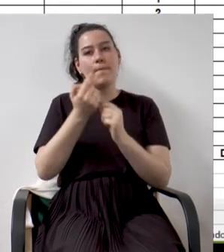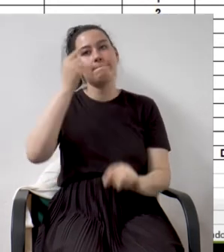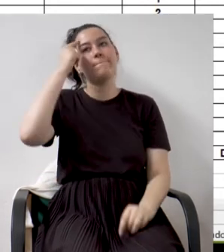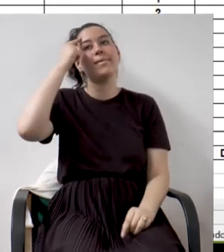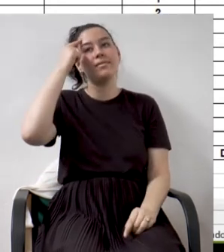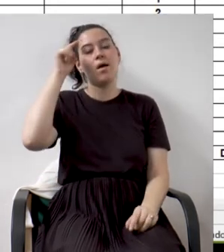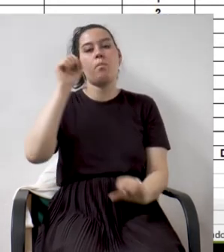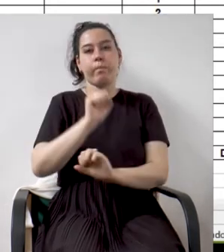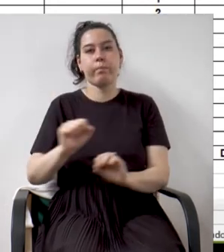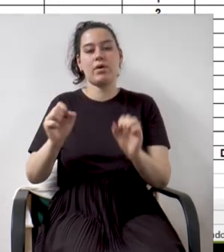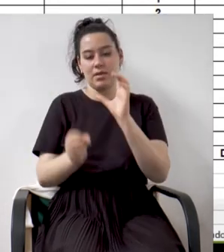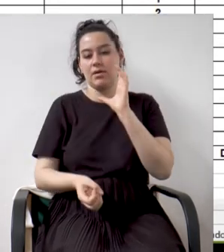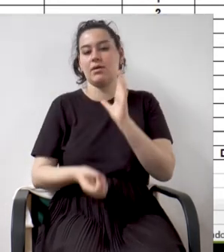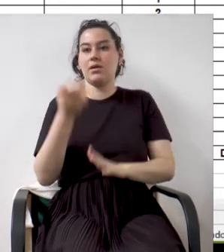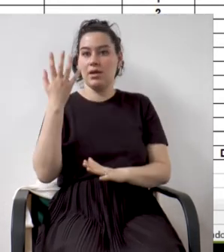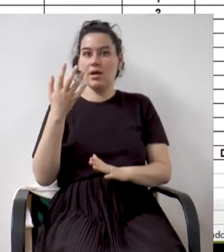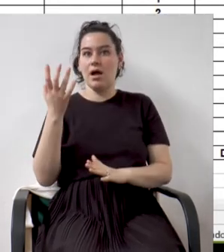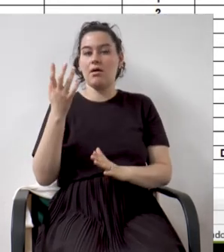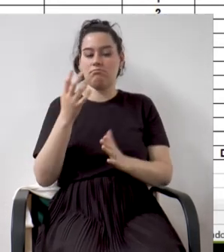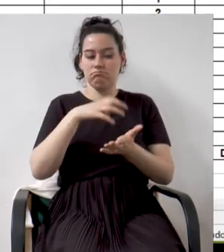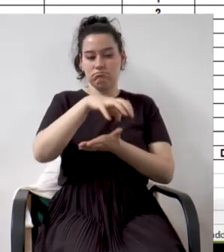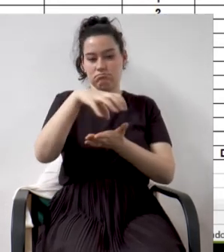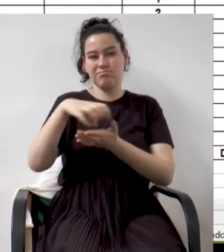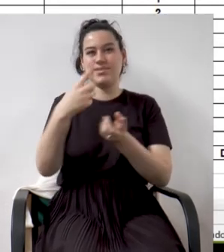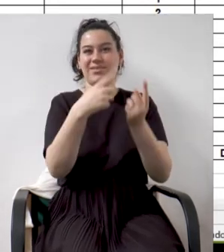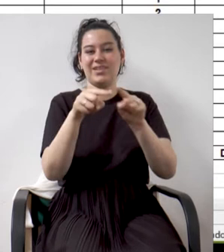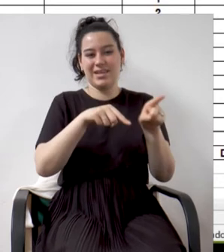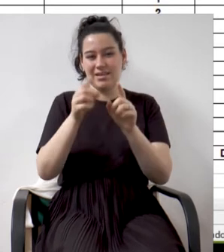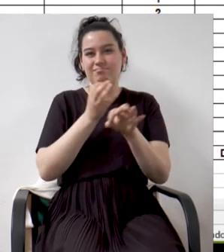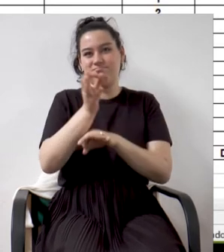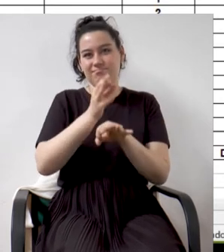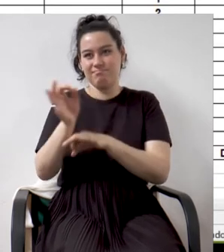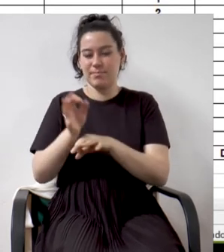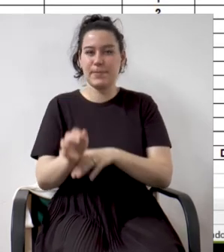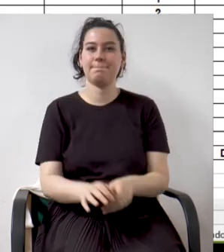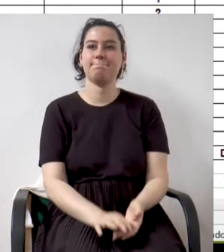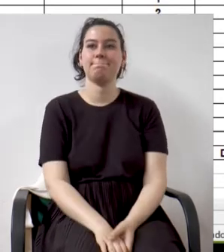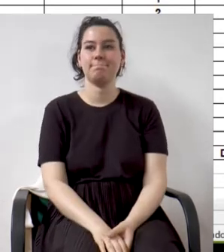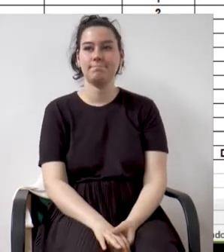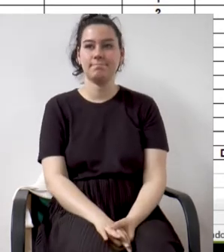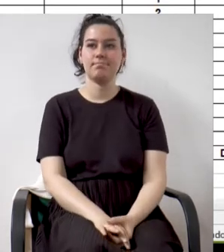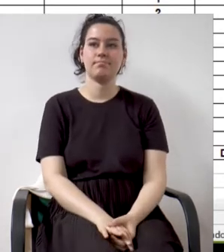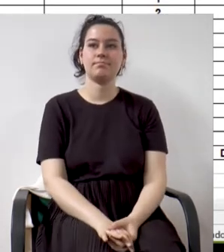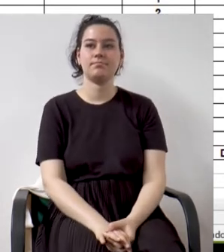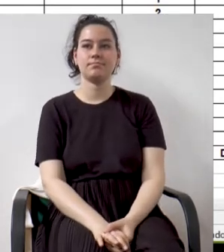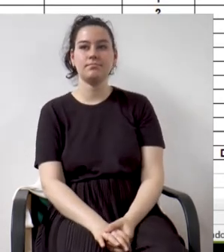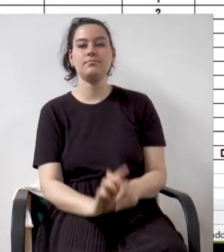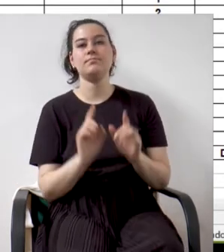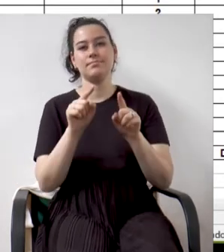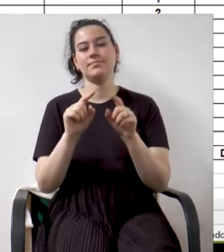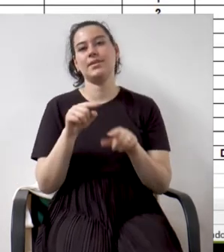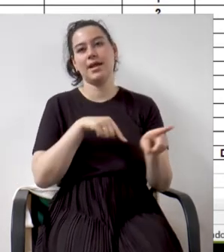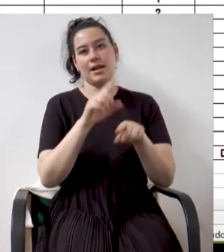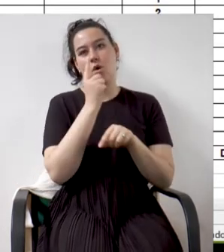se va a terminar armando el esquema de las 50 ofertas de enseñanza en conjunto con los departamentos transversales. Ahí yo puse carrera